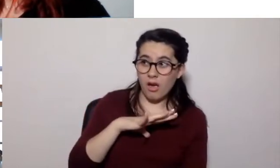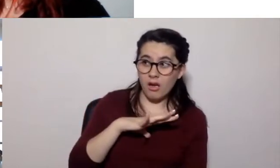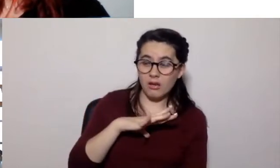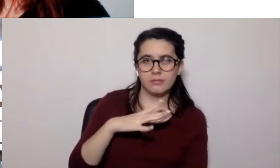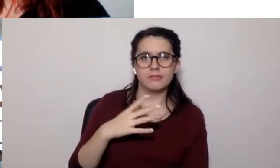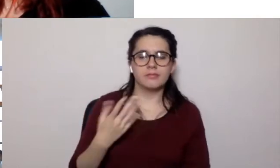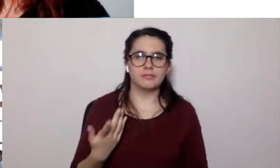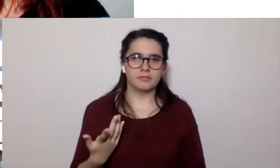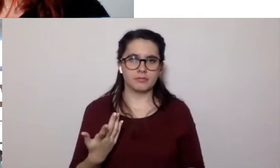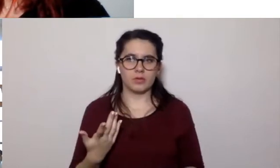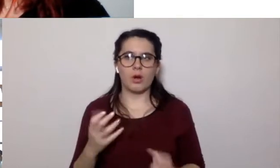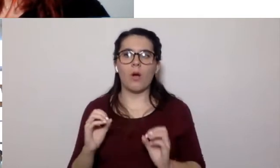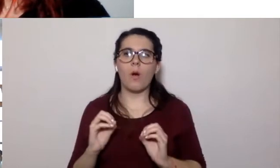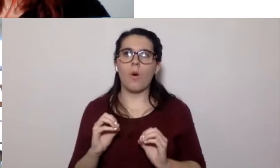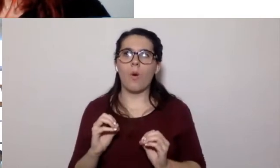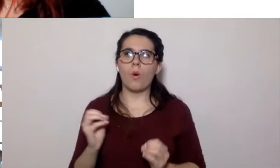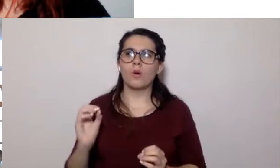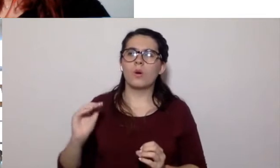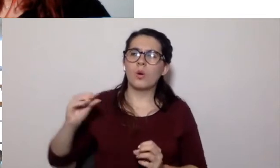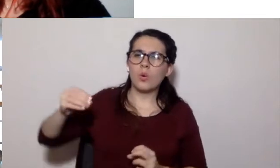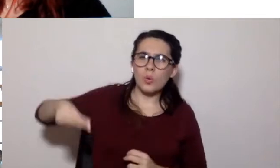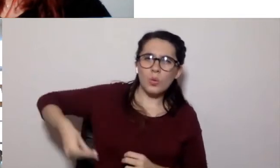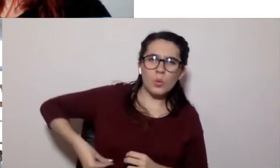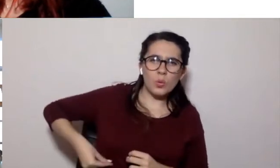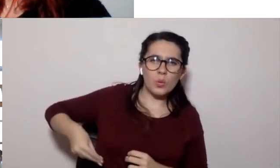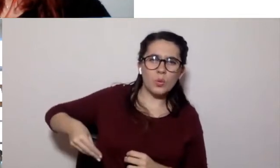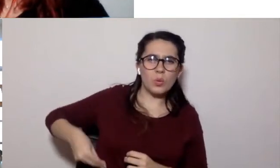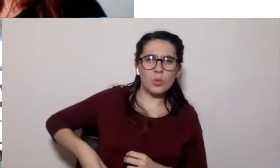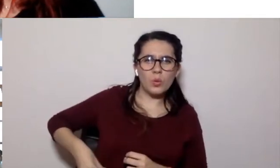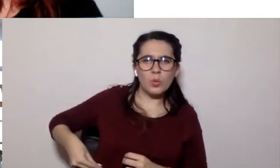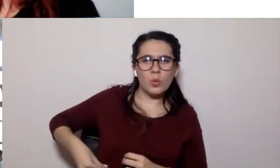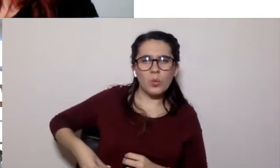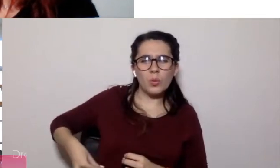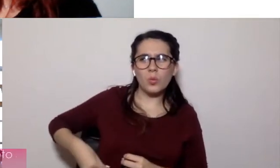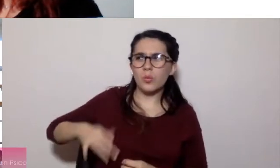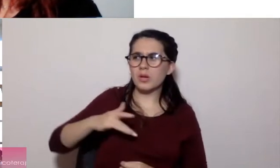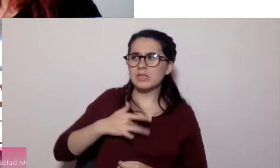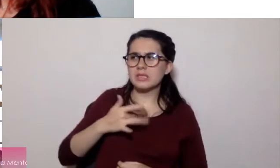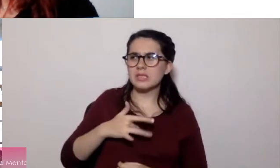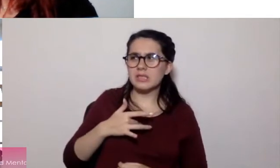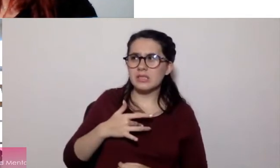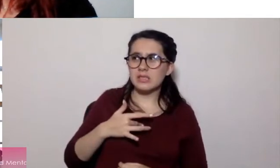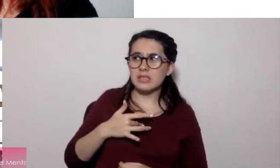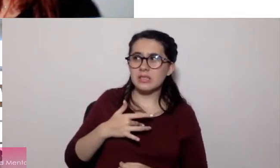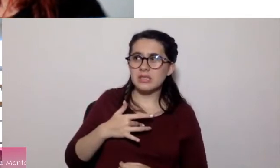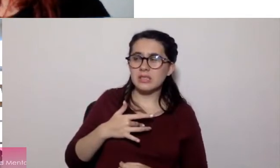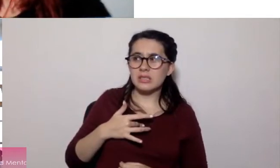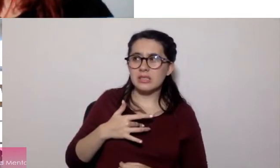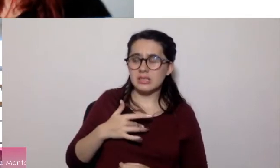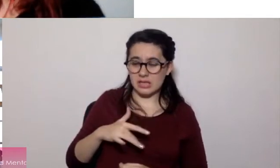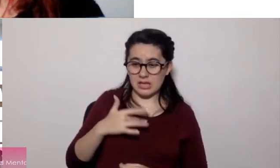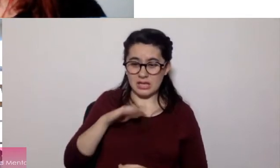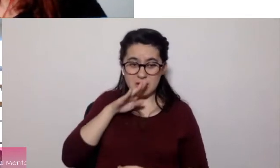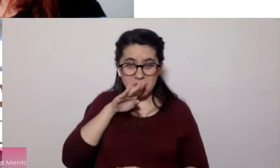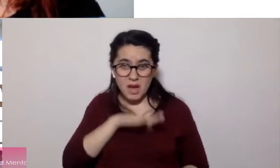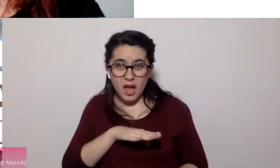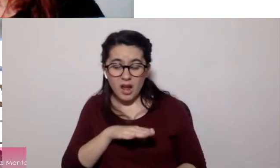culpable, es que seguro hice algo mal. Si me siento triste, es que